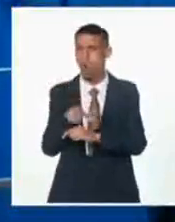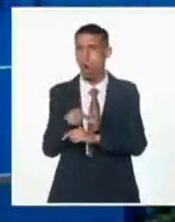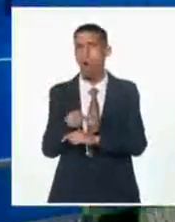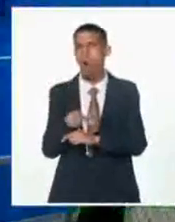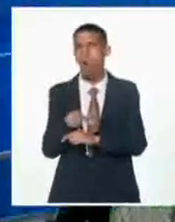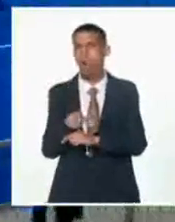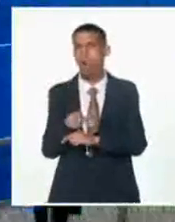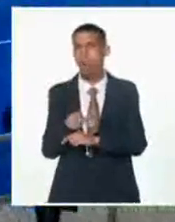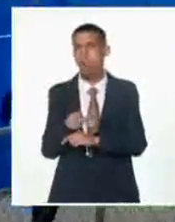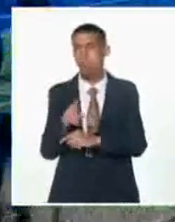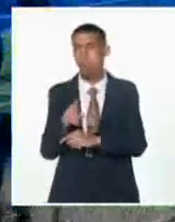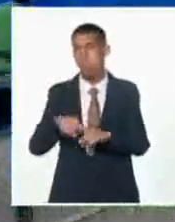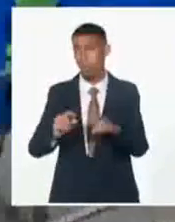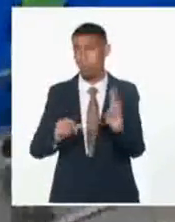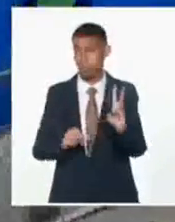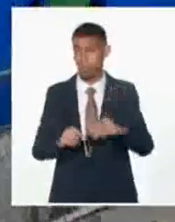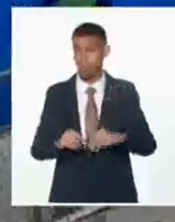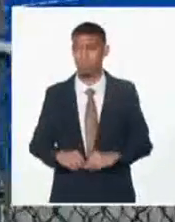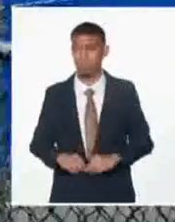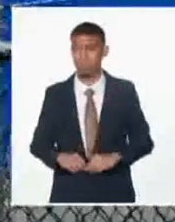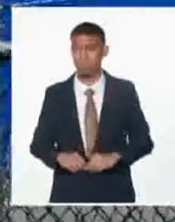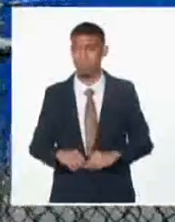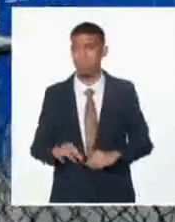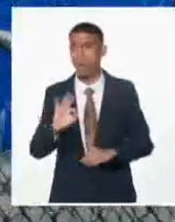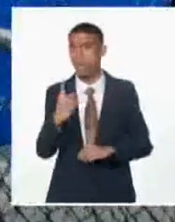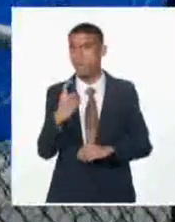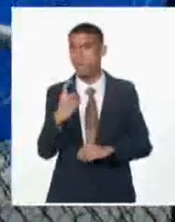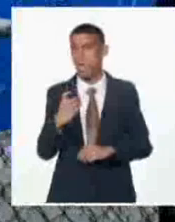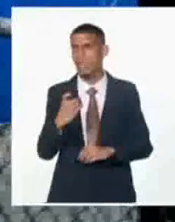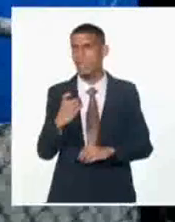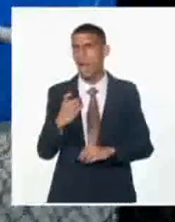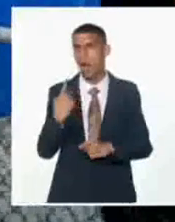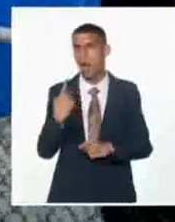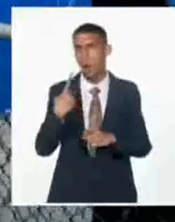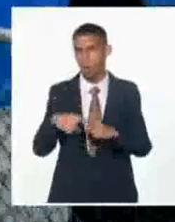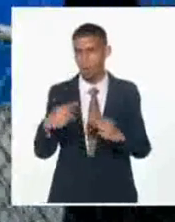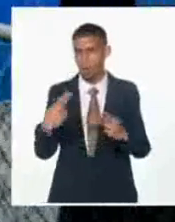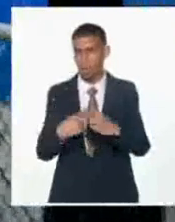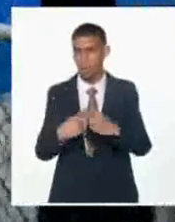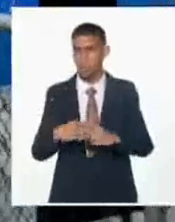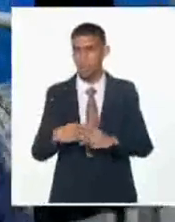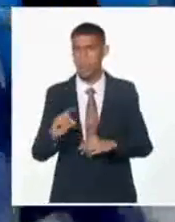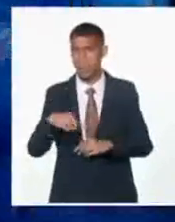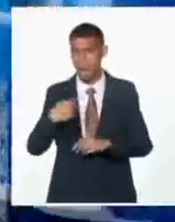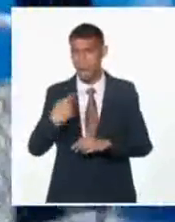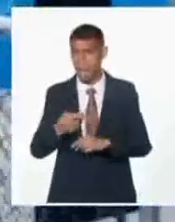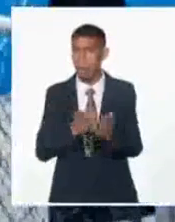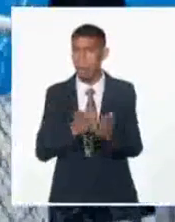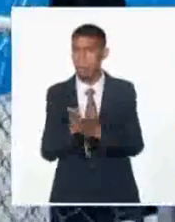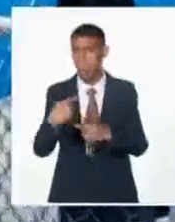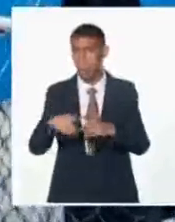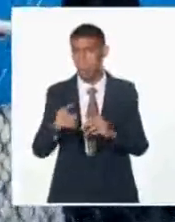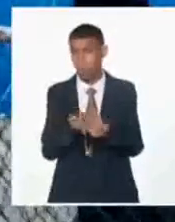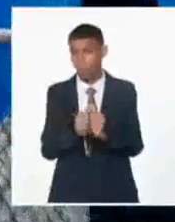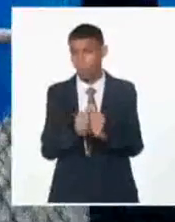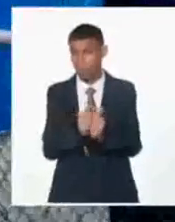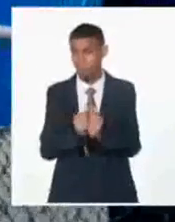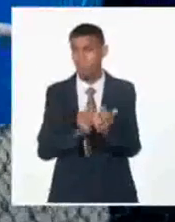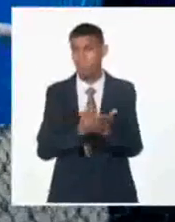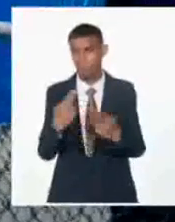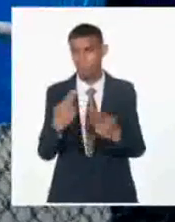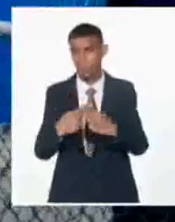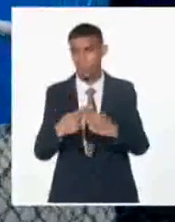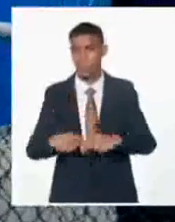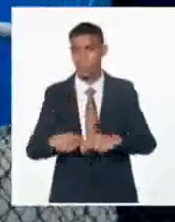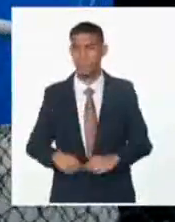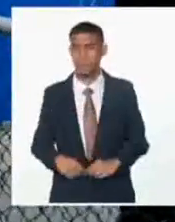tiene que conformarse con discutir el bronce el jueves. Mañana continúa el taekwondo y estará en competencia por Cuba Rafael Alba, Akeli